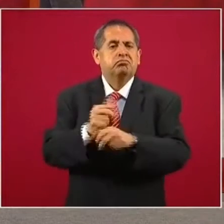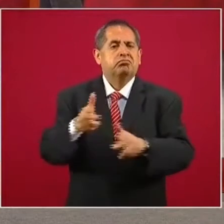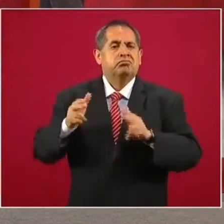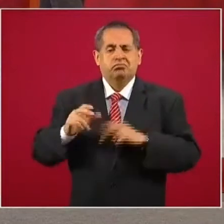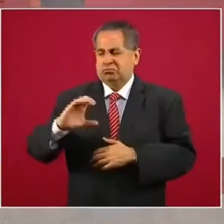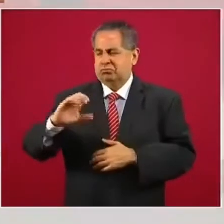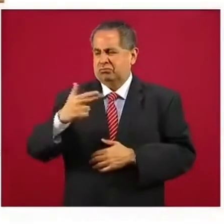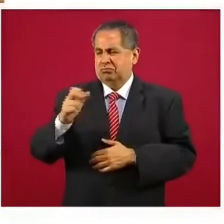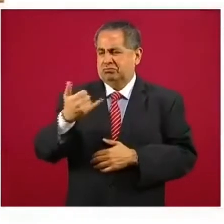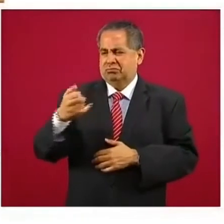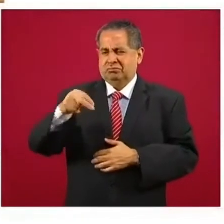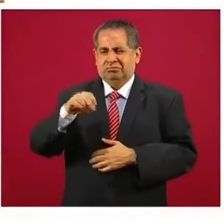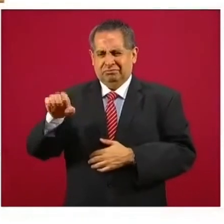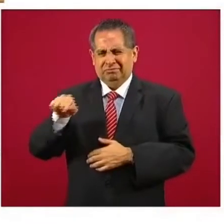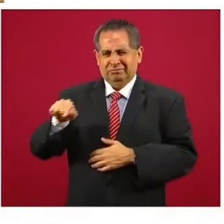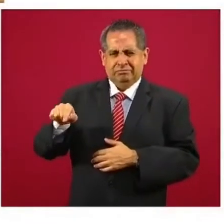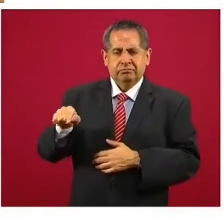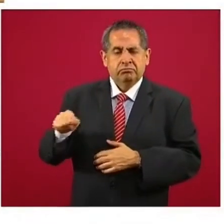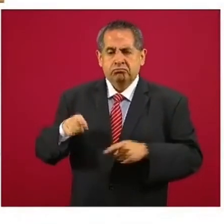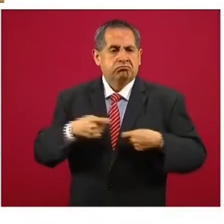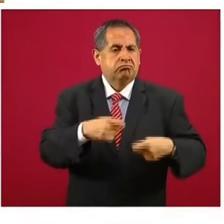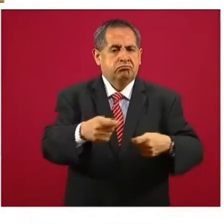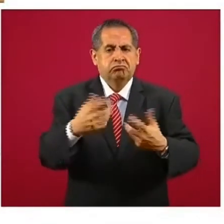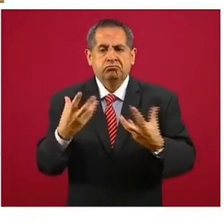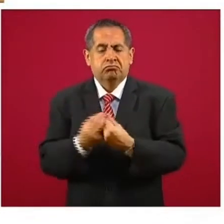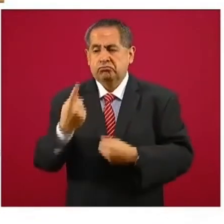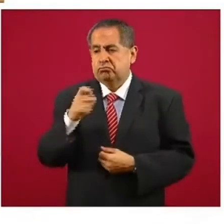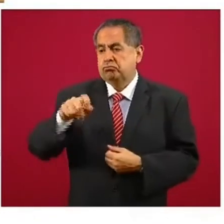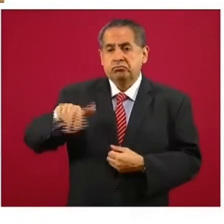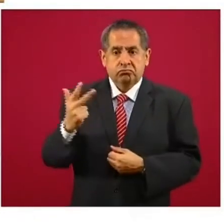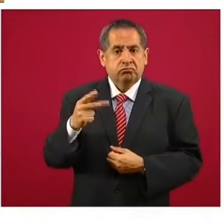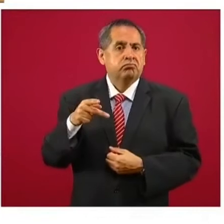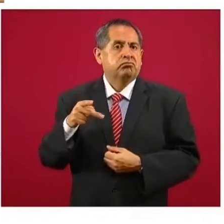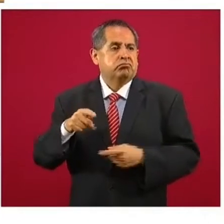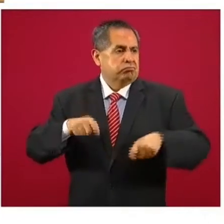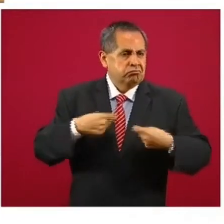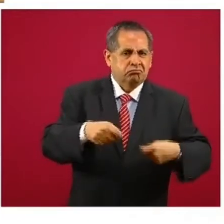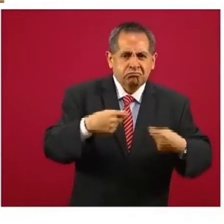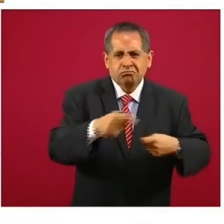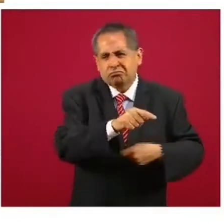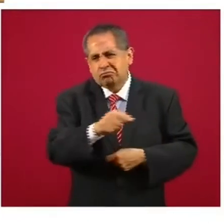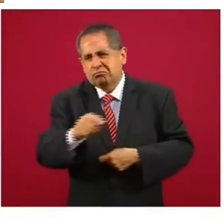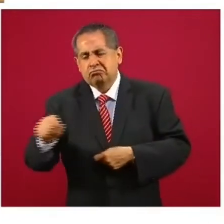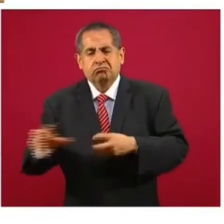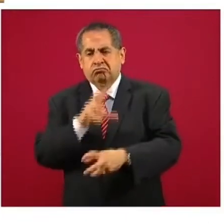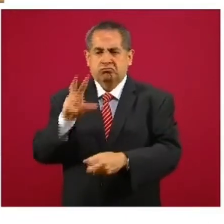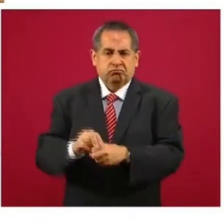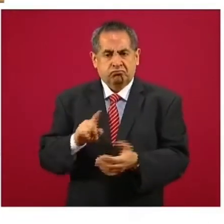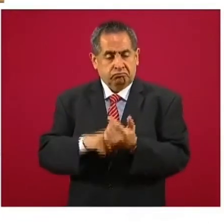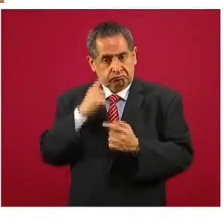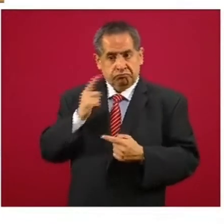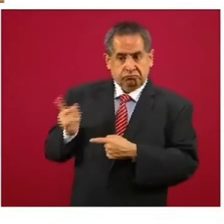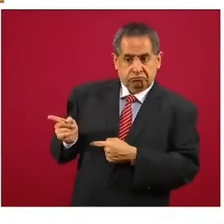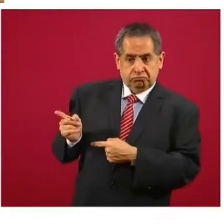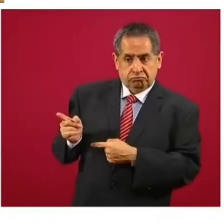mil doscientas treinta y cuatro y ciento doce camionetas de tres punto cinco toneladas. Aquí están los estados en los que se